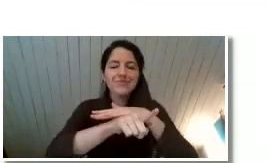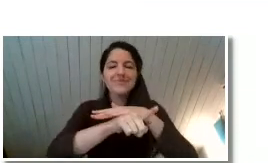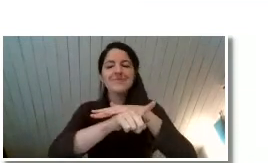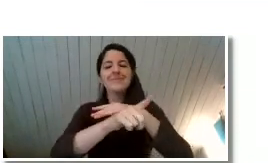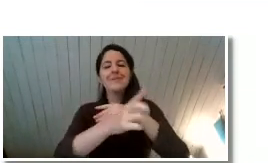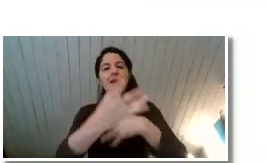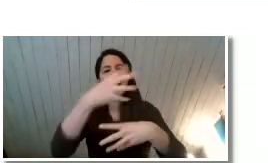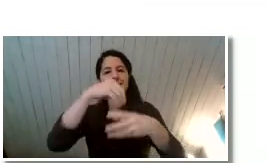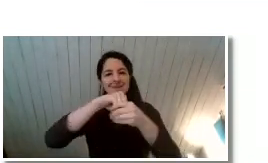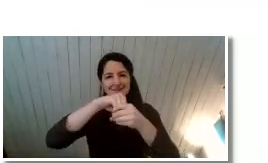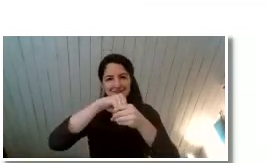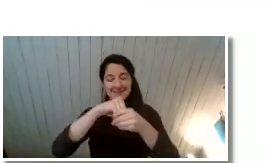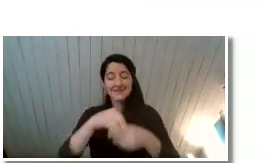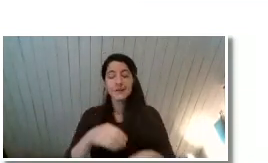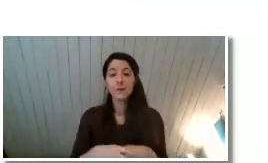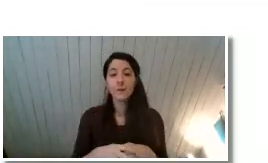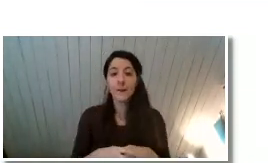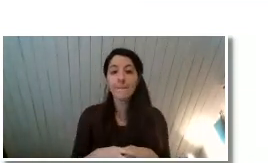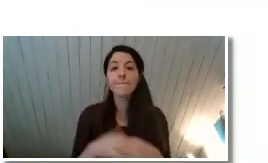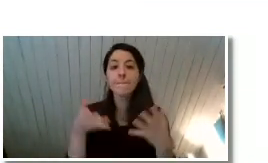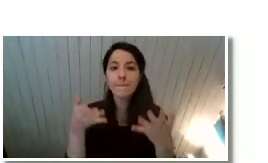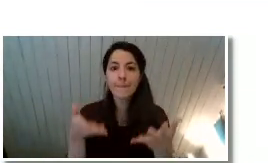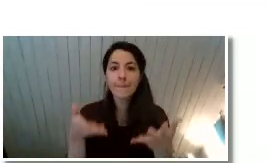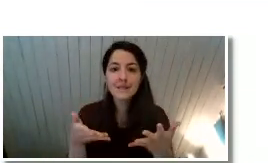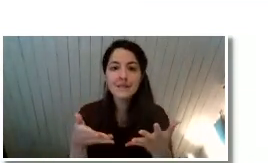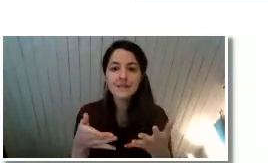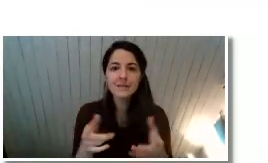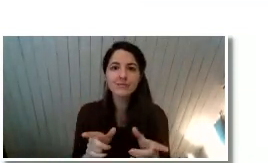la célula y así infectarla.